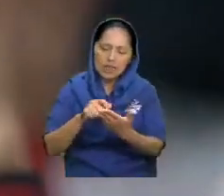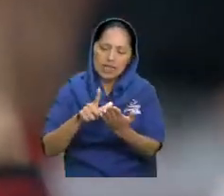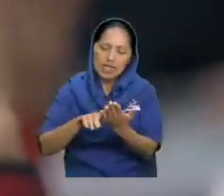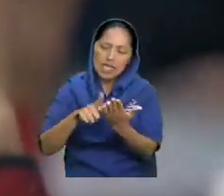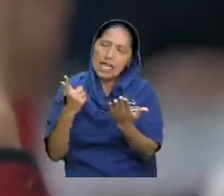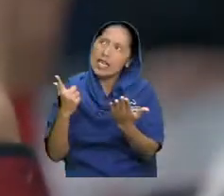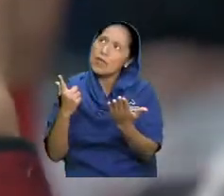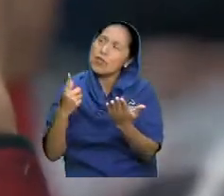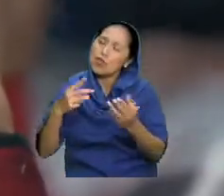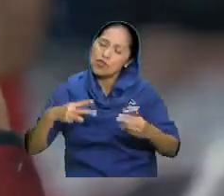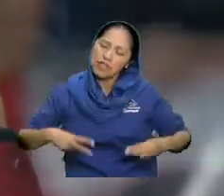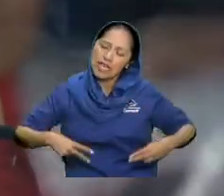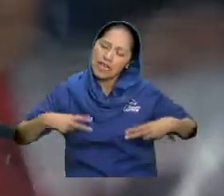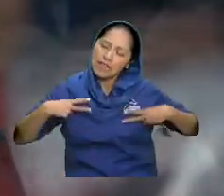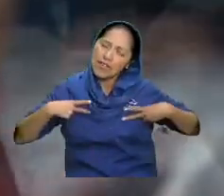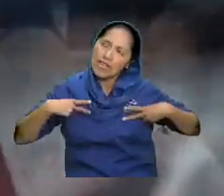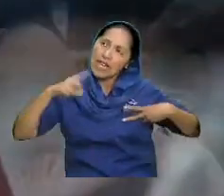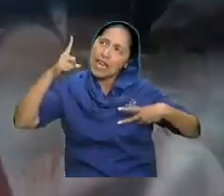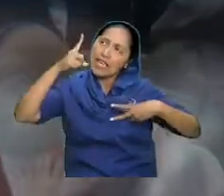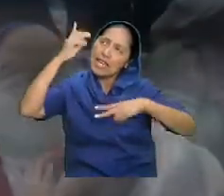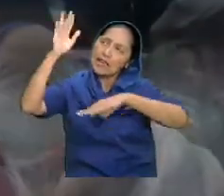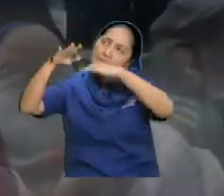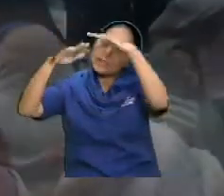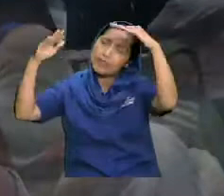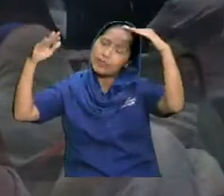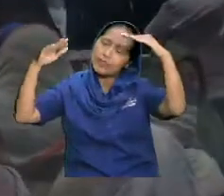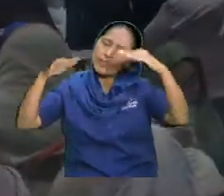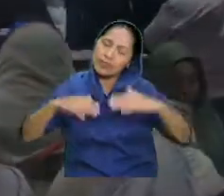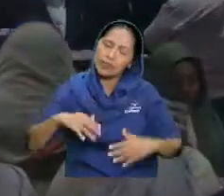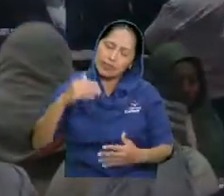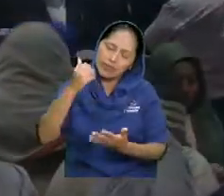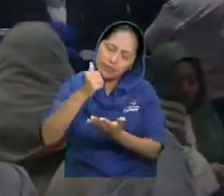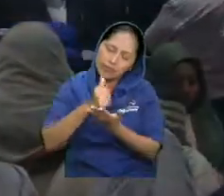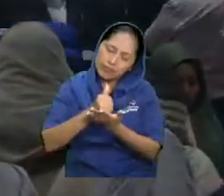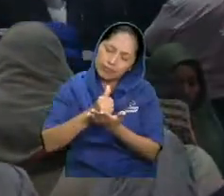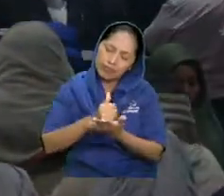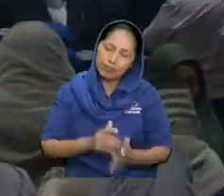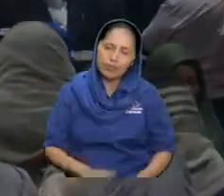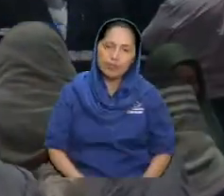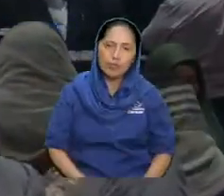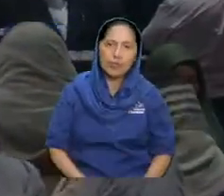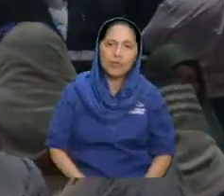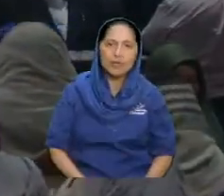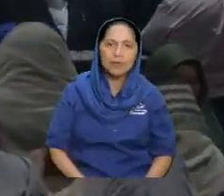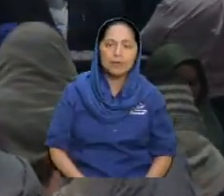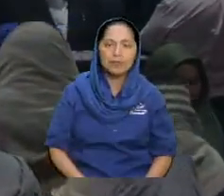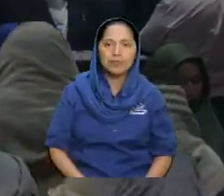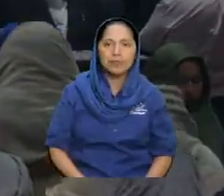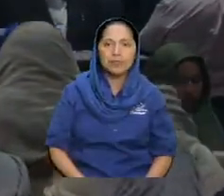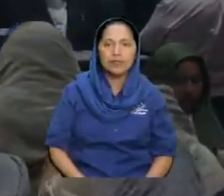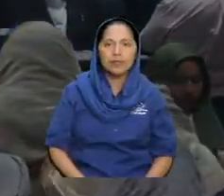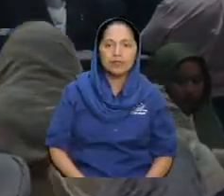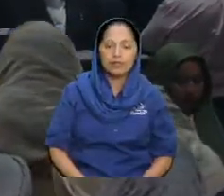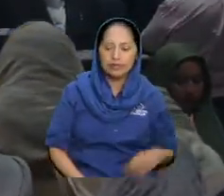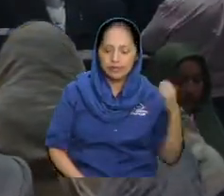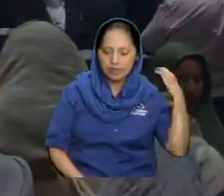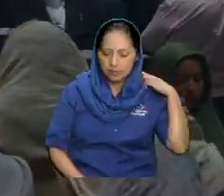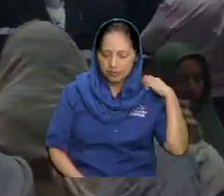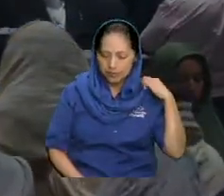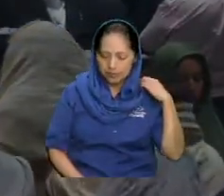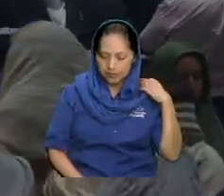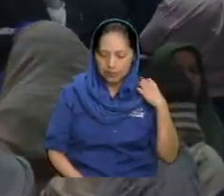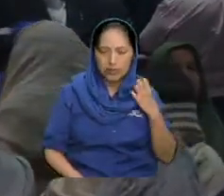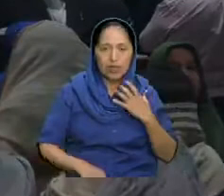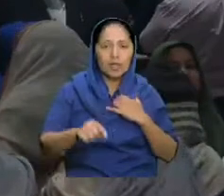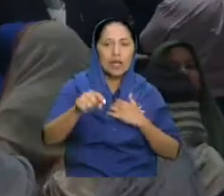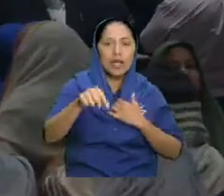Señor. Mientras los hermanos siguen ministrando a toda esta gente que ha venido al frente, le pido a los servidores y servidoras